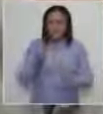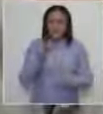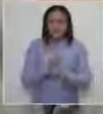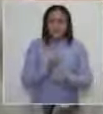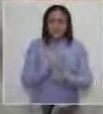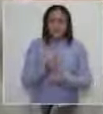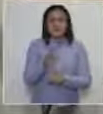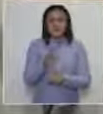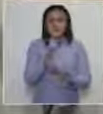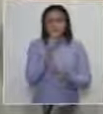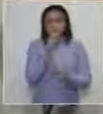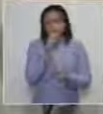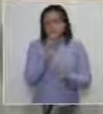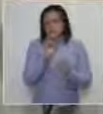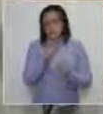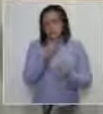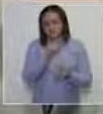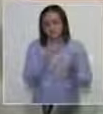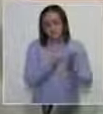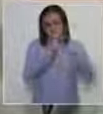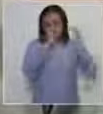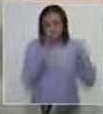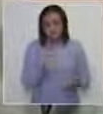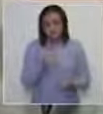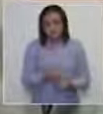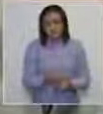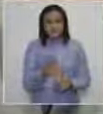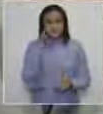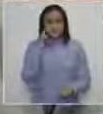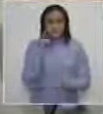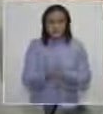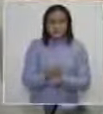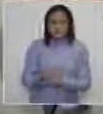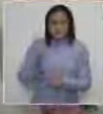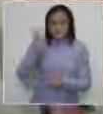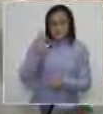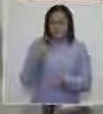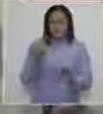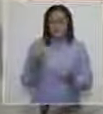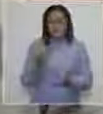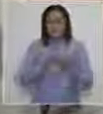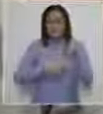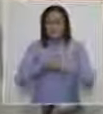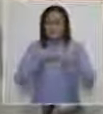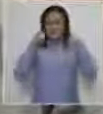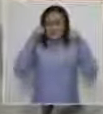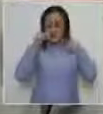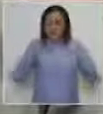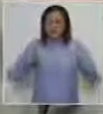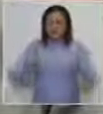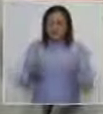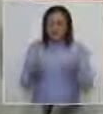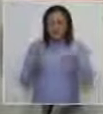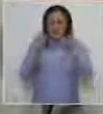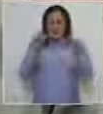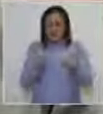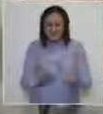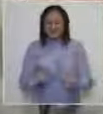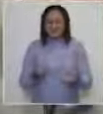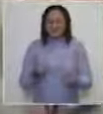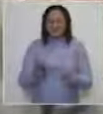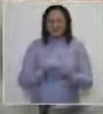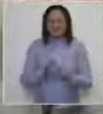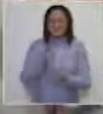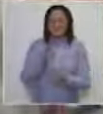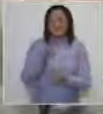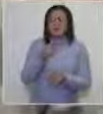de primera. La verdad que encontrar, ¿no?, productores, ganaderos, comerciantes, productos de